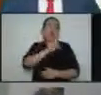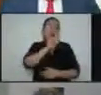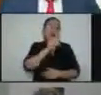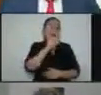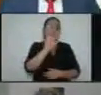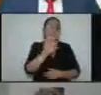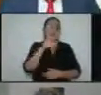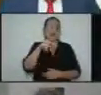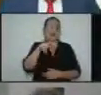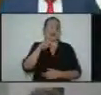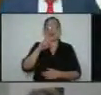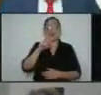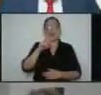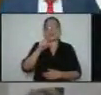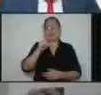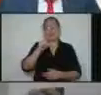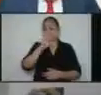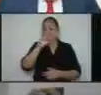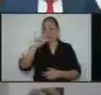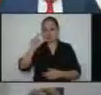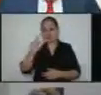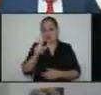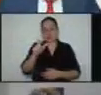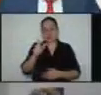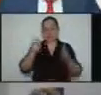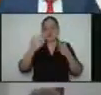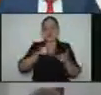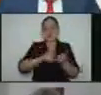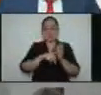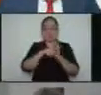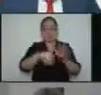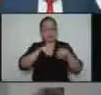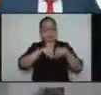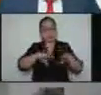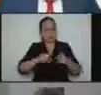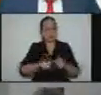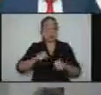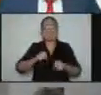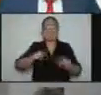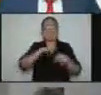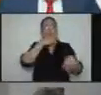medios periodísticos y un llamado para abatir cualquier tipo